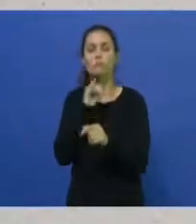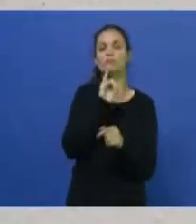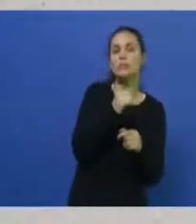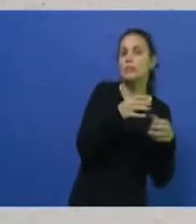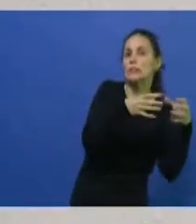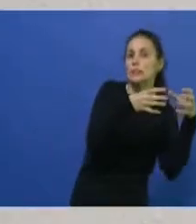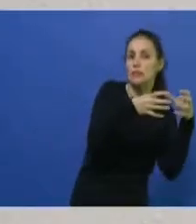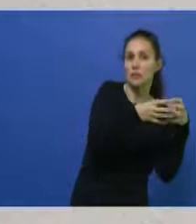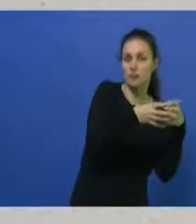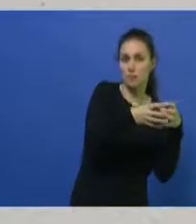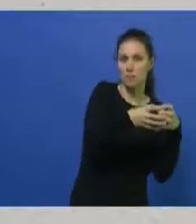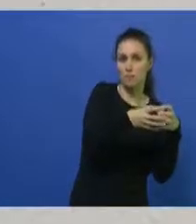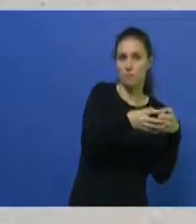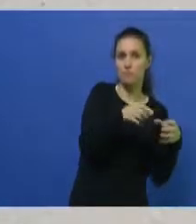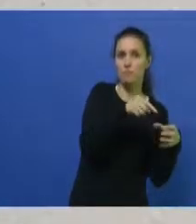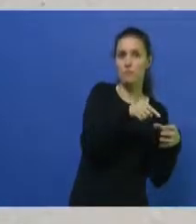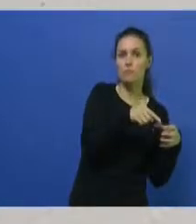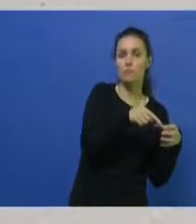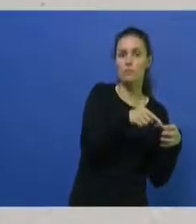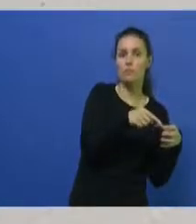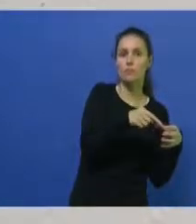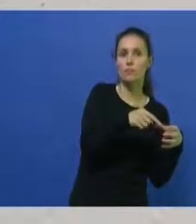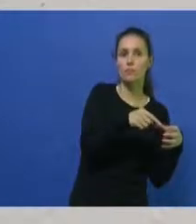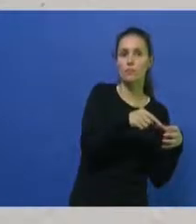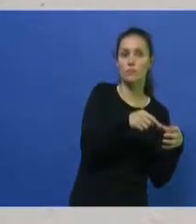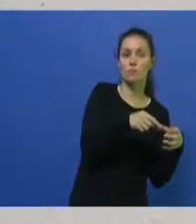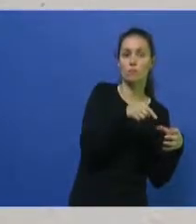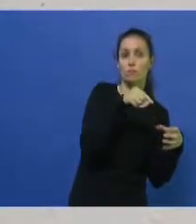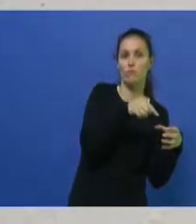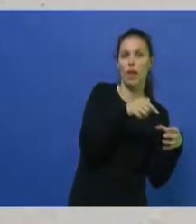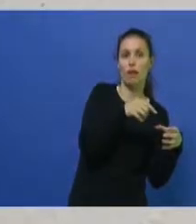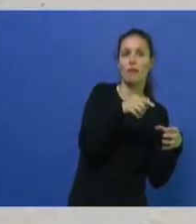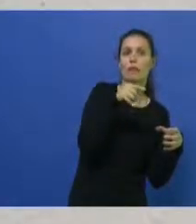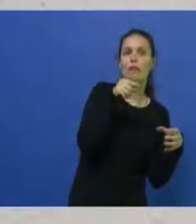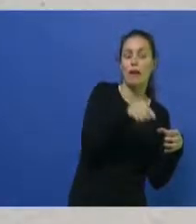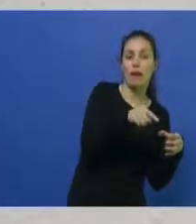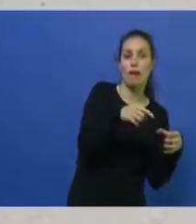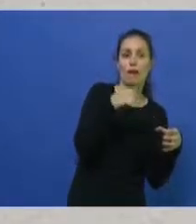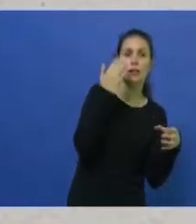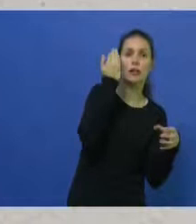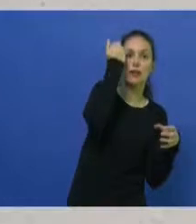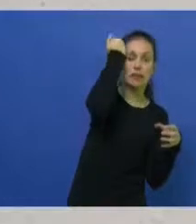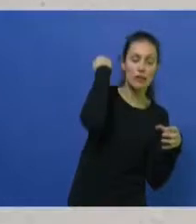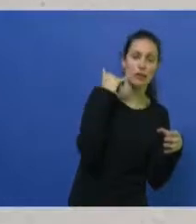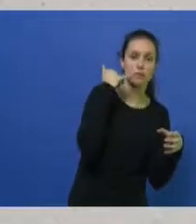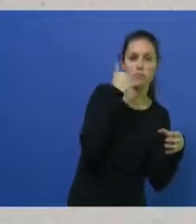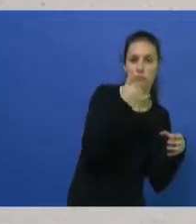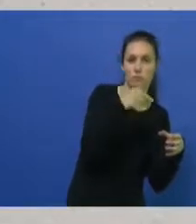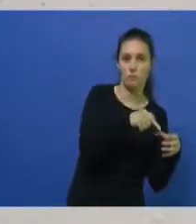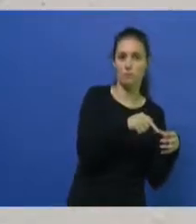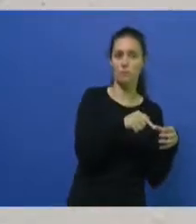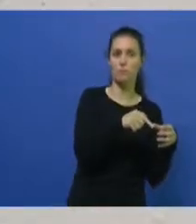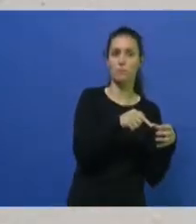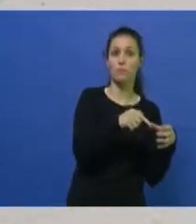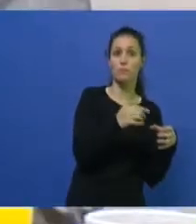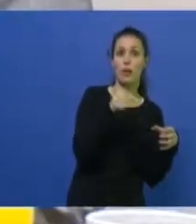ampliado. Ajá. A la cual llamó el intendente Martín Gil. Esto acaba de ser hecho público. El intendente Martín